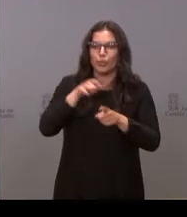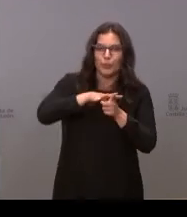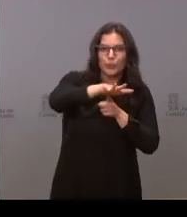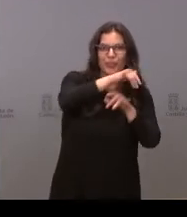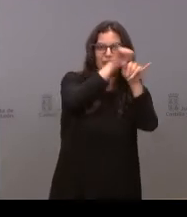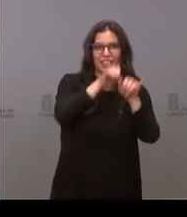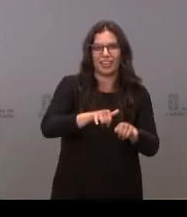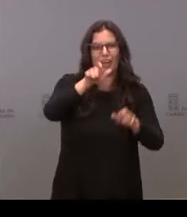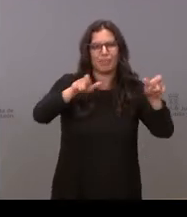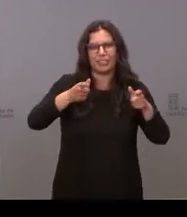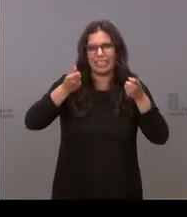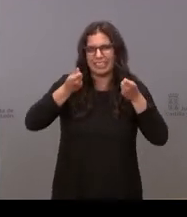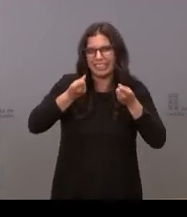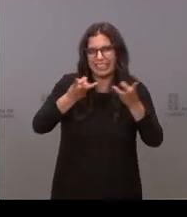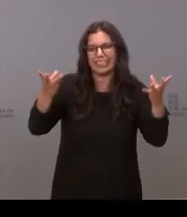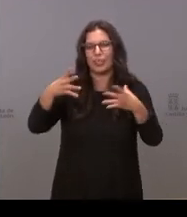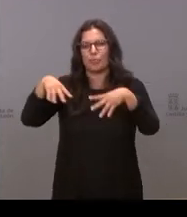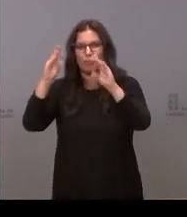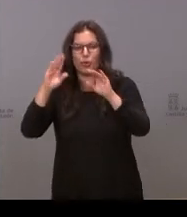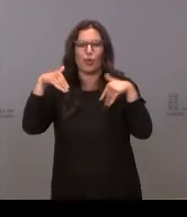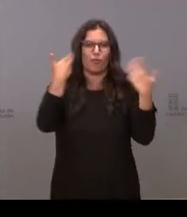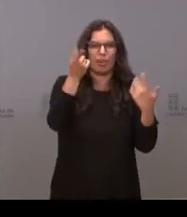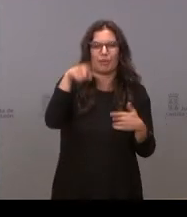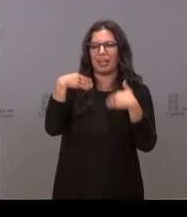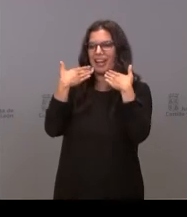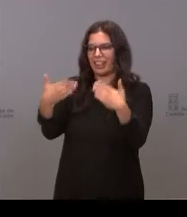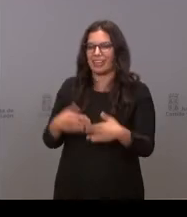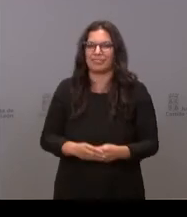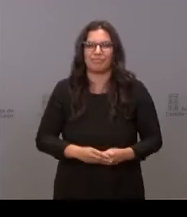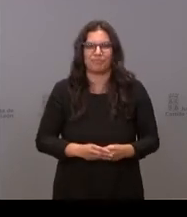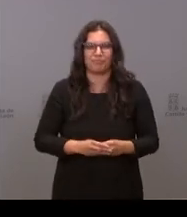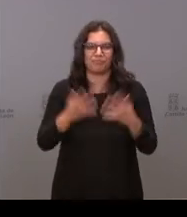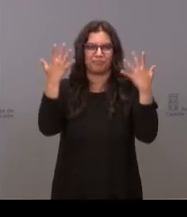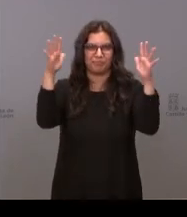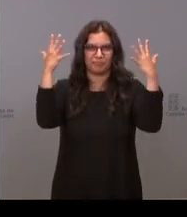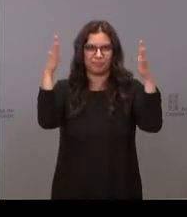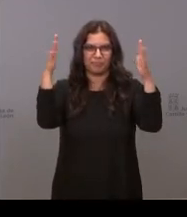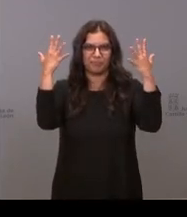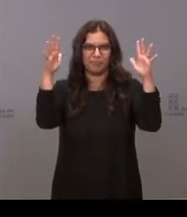a muchísima gente en Burgos y fuera de Burgos. Muchas gracias.